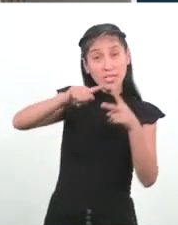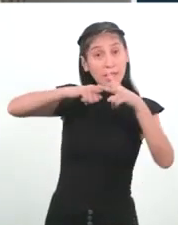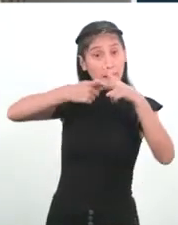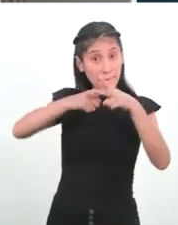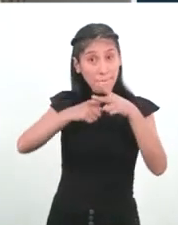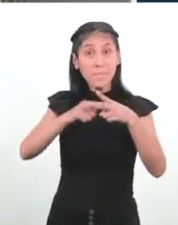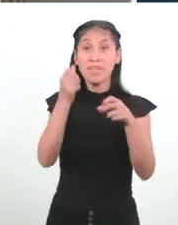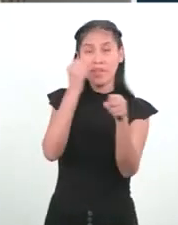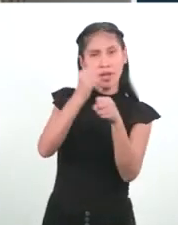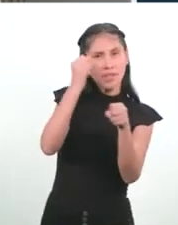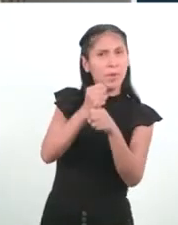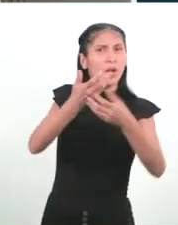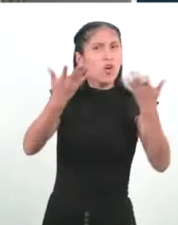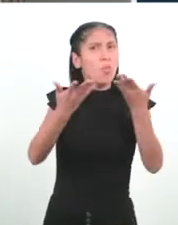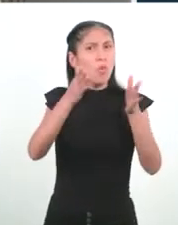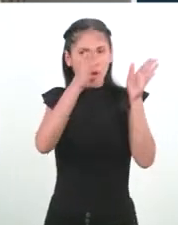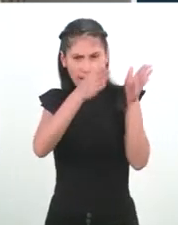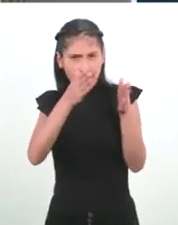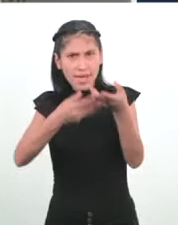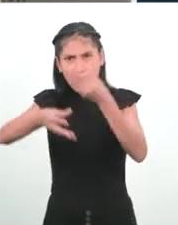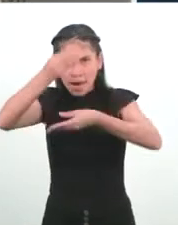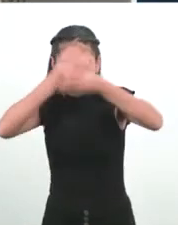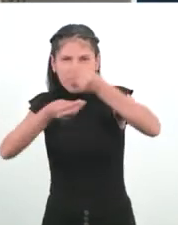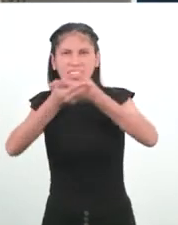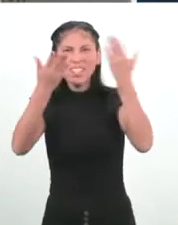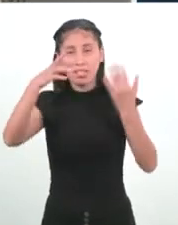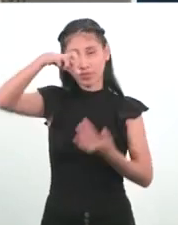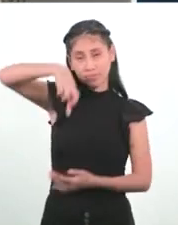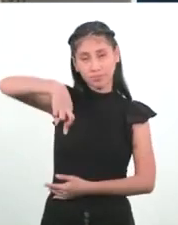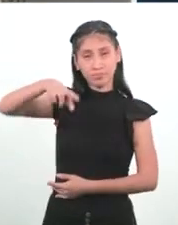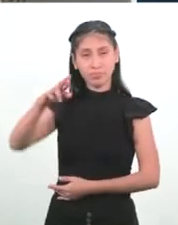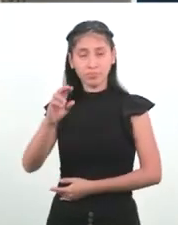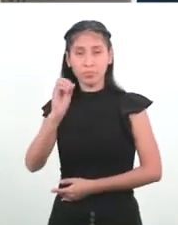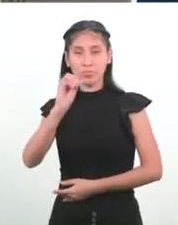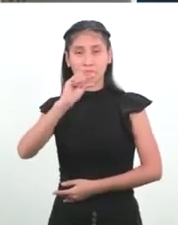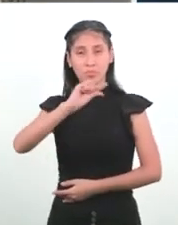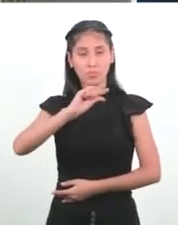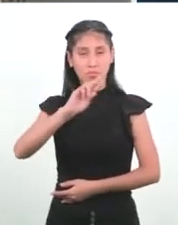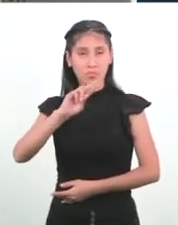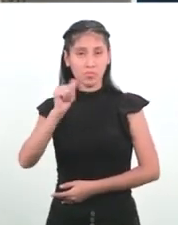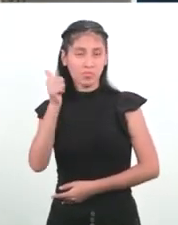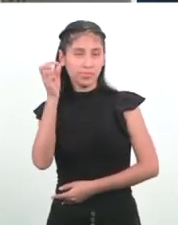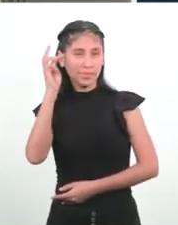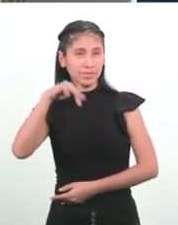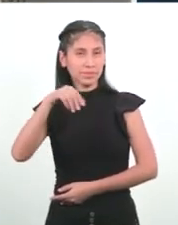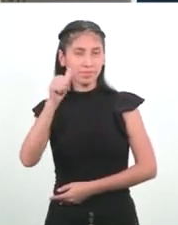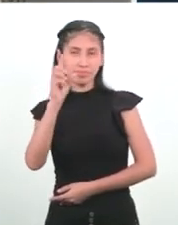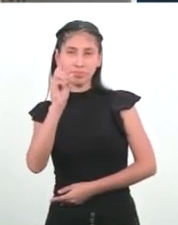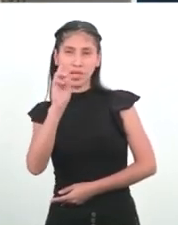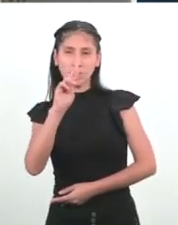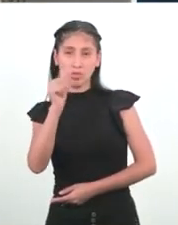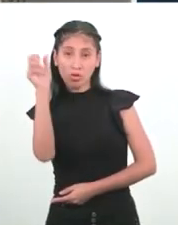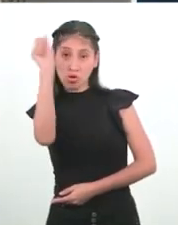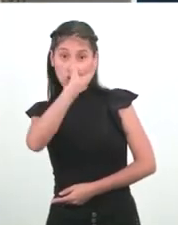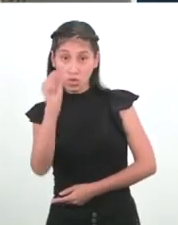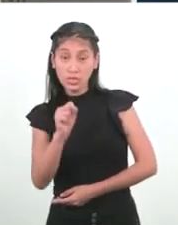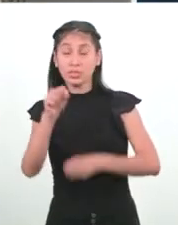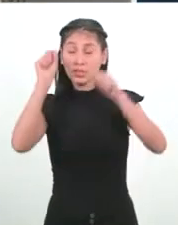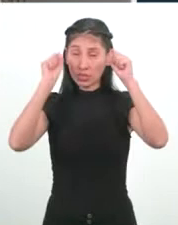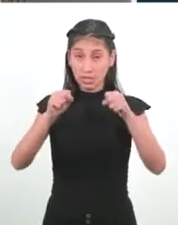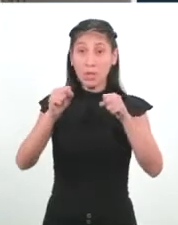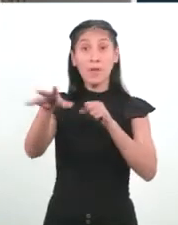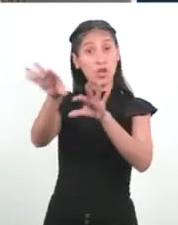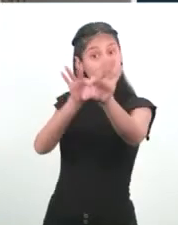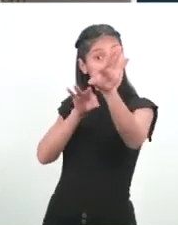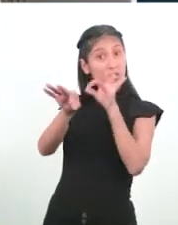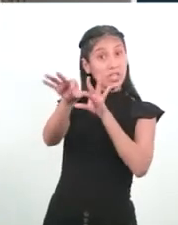Es un rubro de muchas oportunidades, muy bien pagado, de mucho potencial de crecimiento y que íbamos a enfocarnos solo en